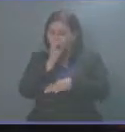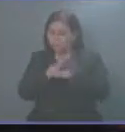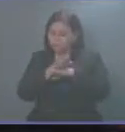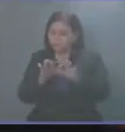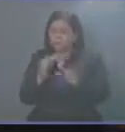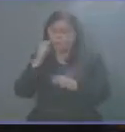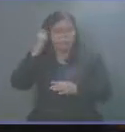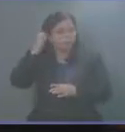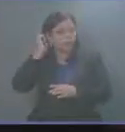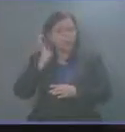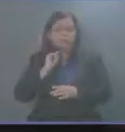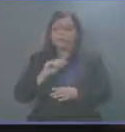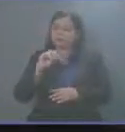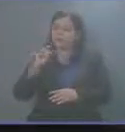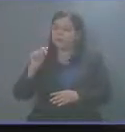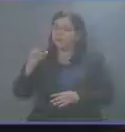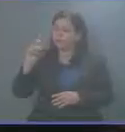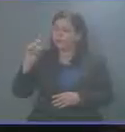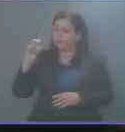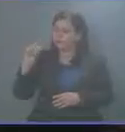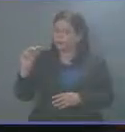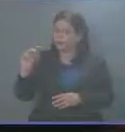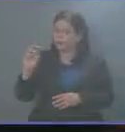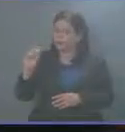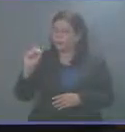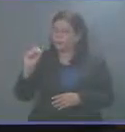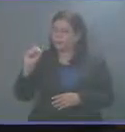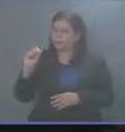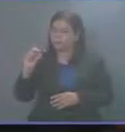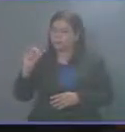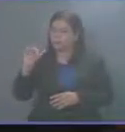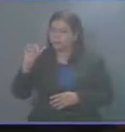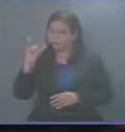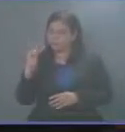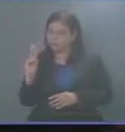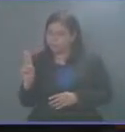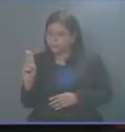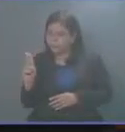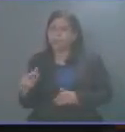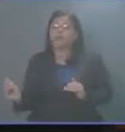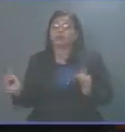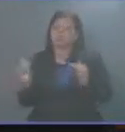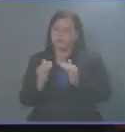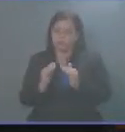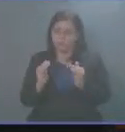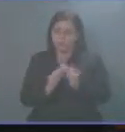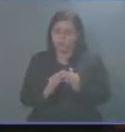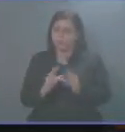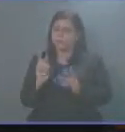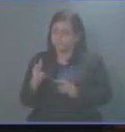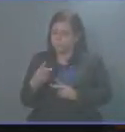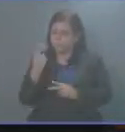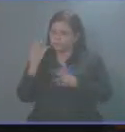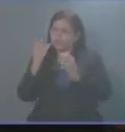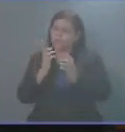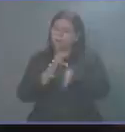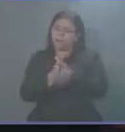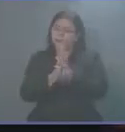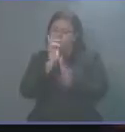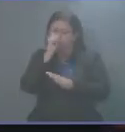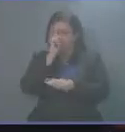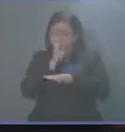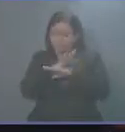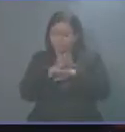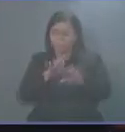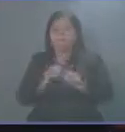silencio del señor Ramón Sanfeliu Mayoral. Y el segundo, solicitar un minuto de silencio por